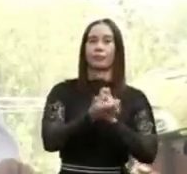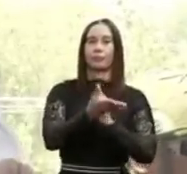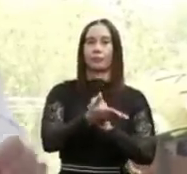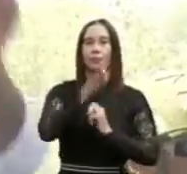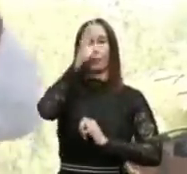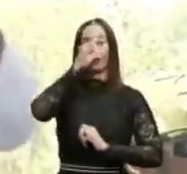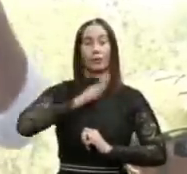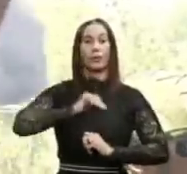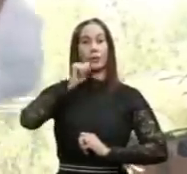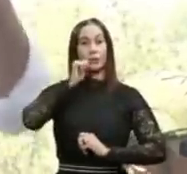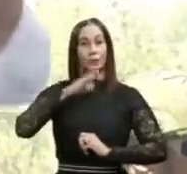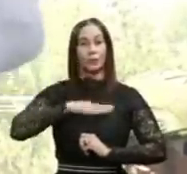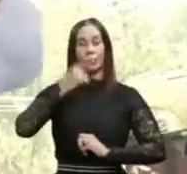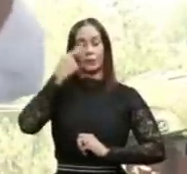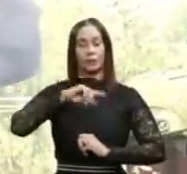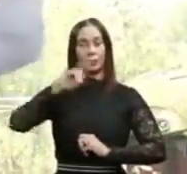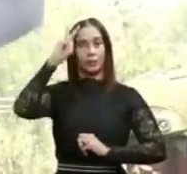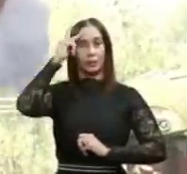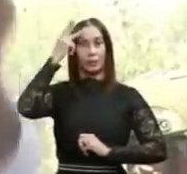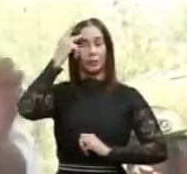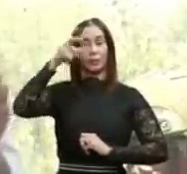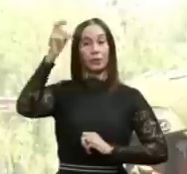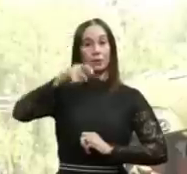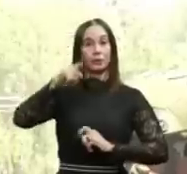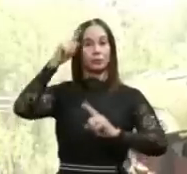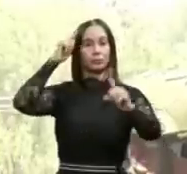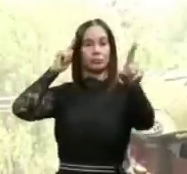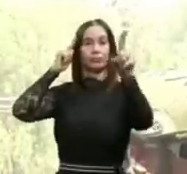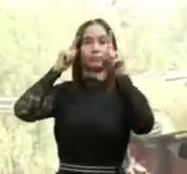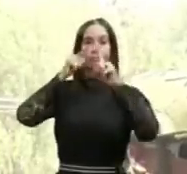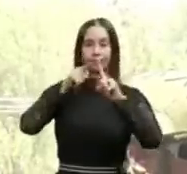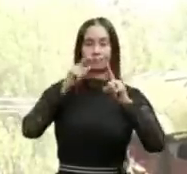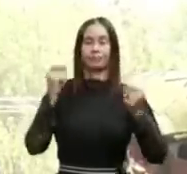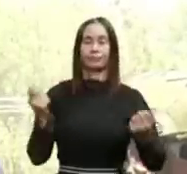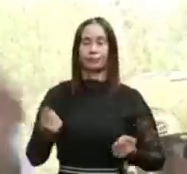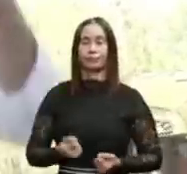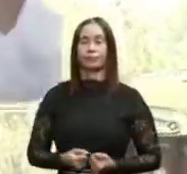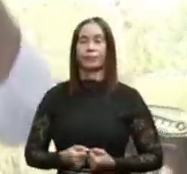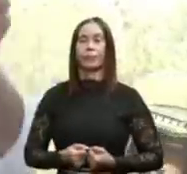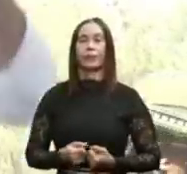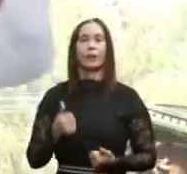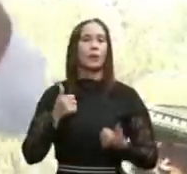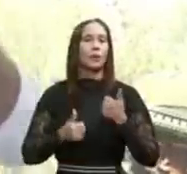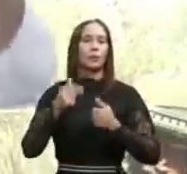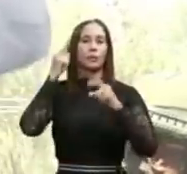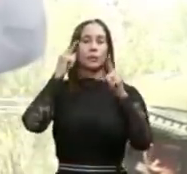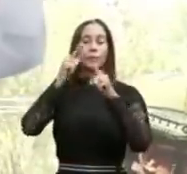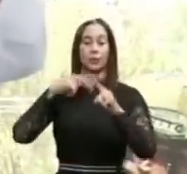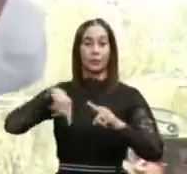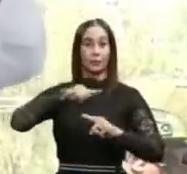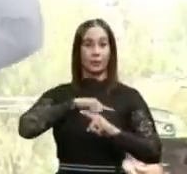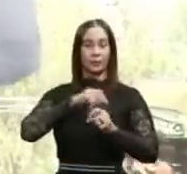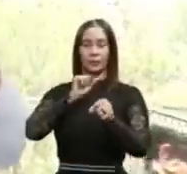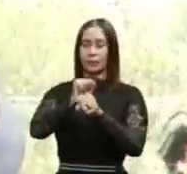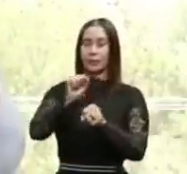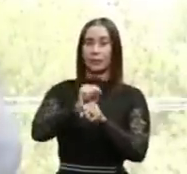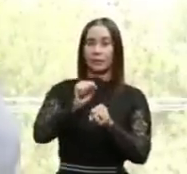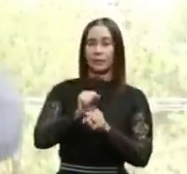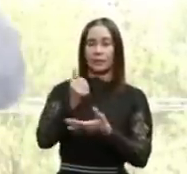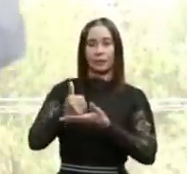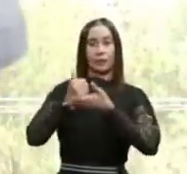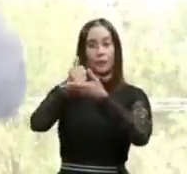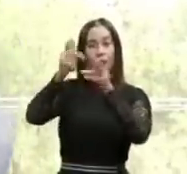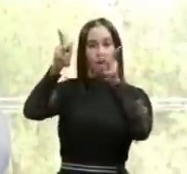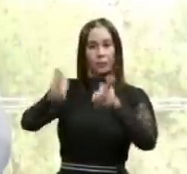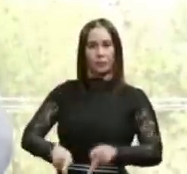Señores y señores, para estar en política hay que tener un propósito. Y el propósito nuestro es de trabajar por la gente y de